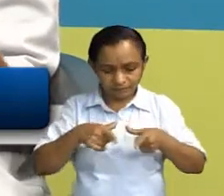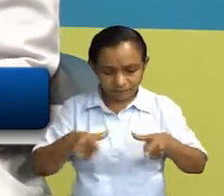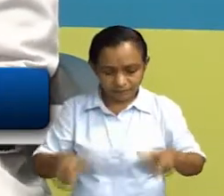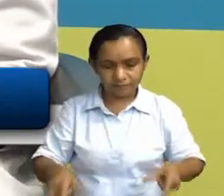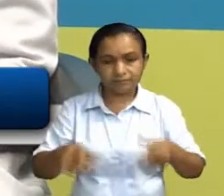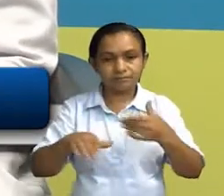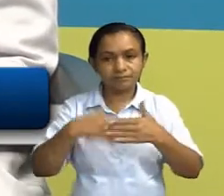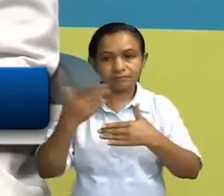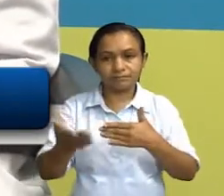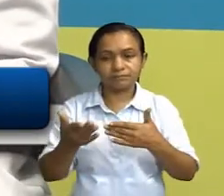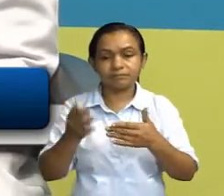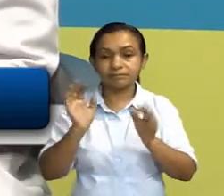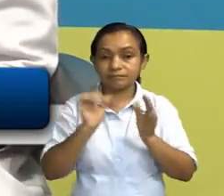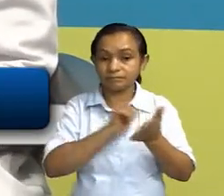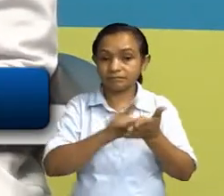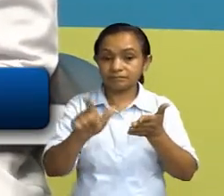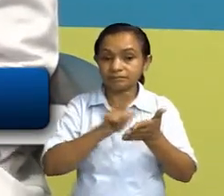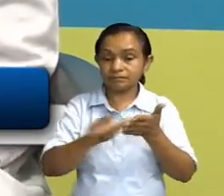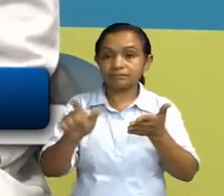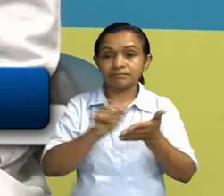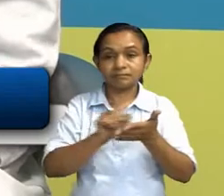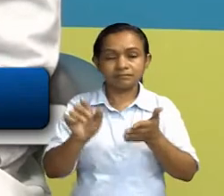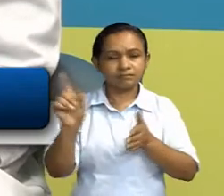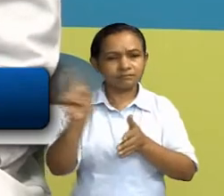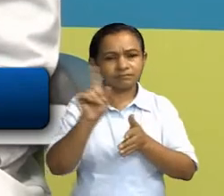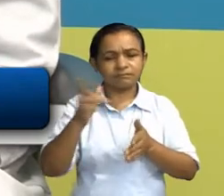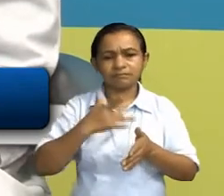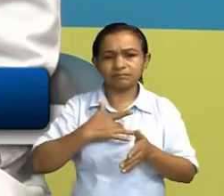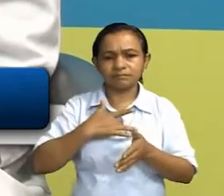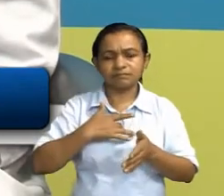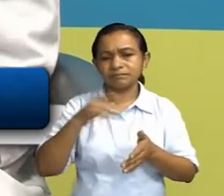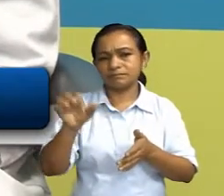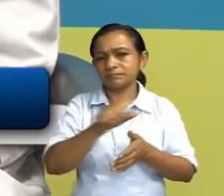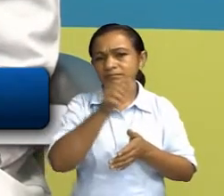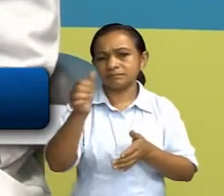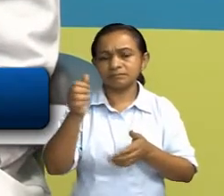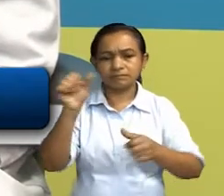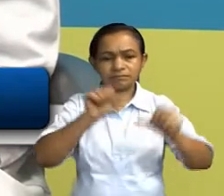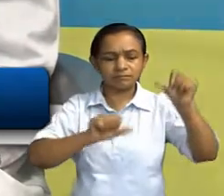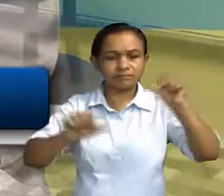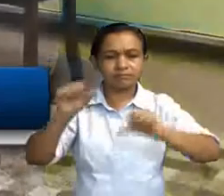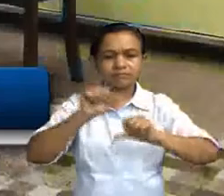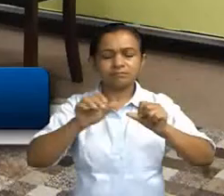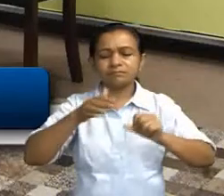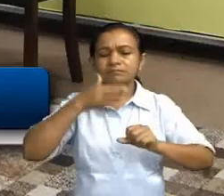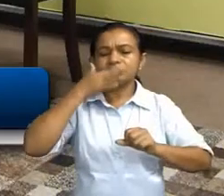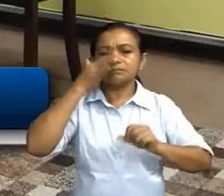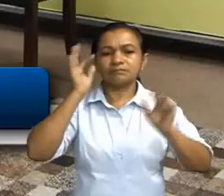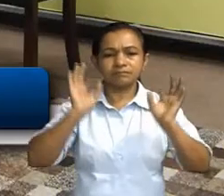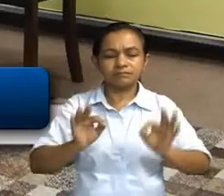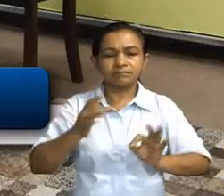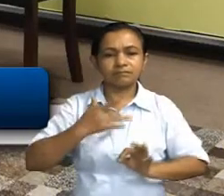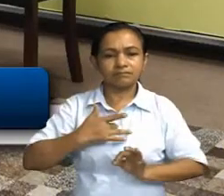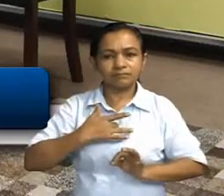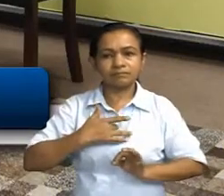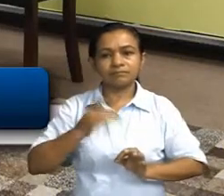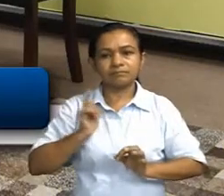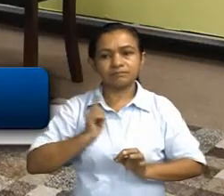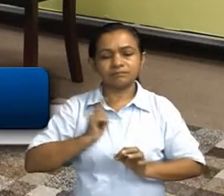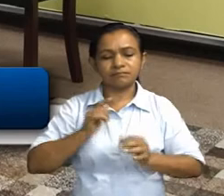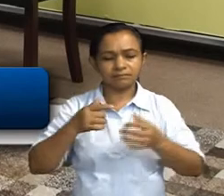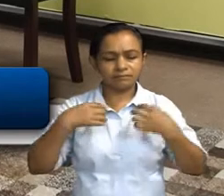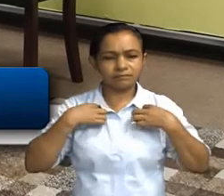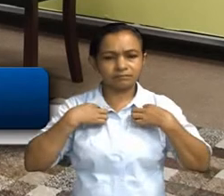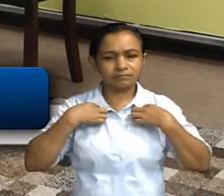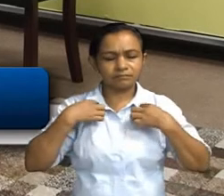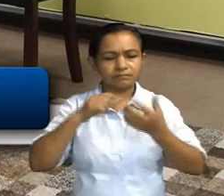ropa externa bien limpia, lavada, no requiere otros químicos para que huela bien. Lo que necesitan es mantener su ropa limpia